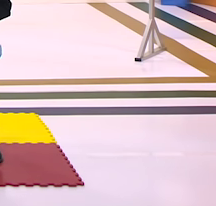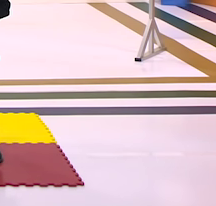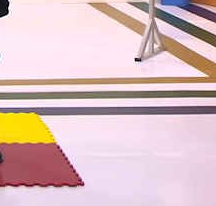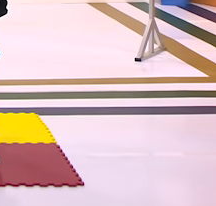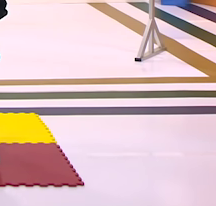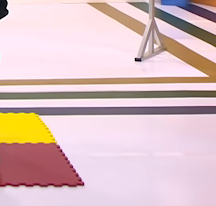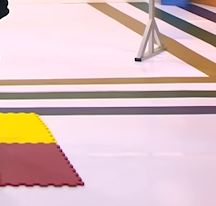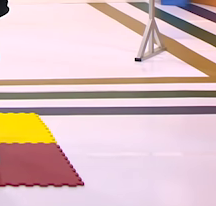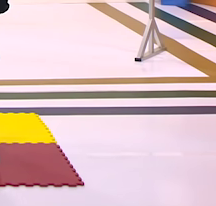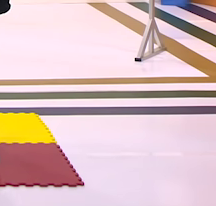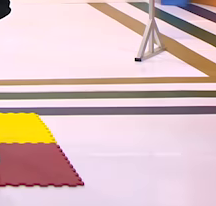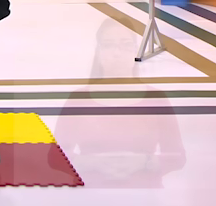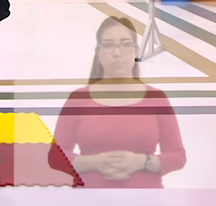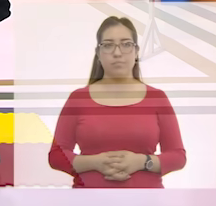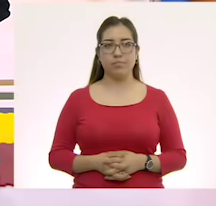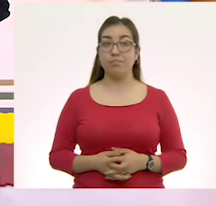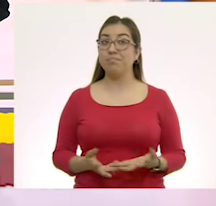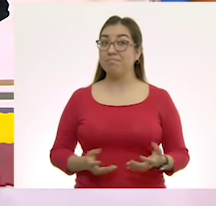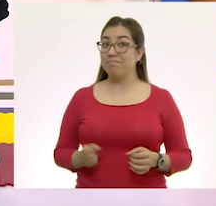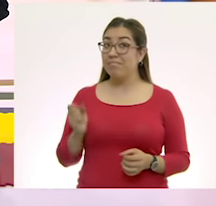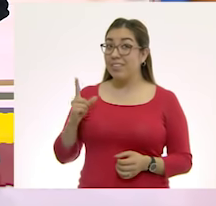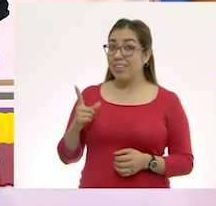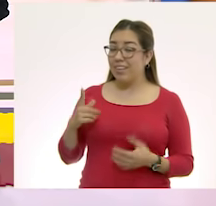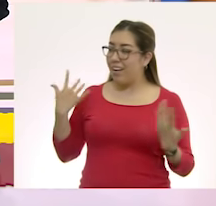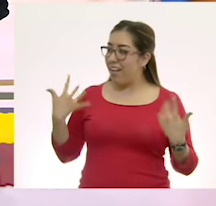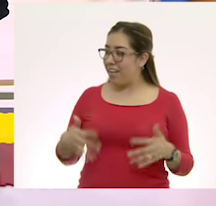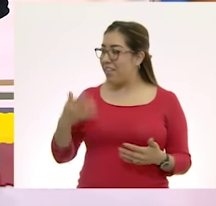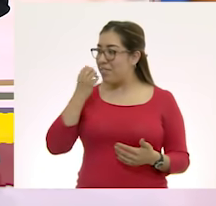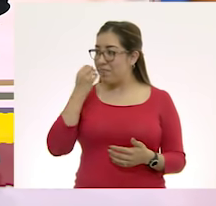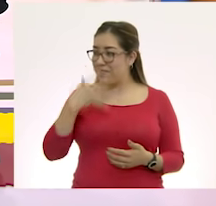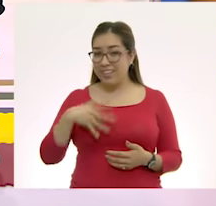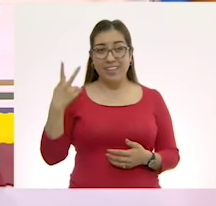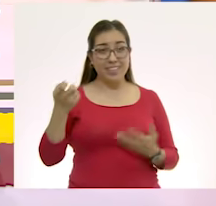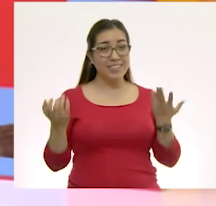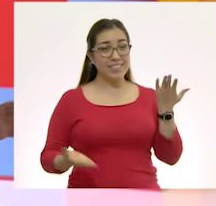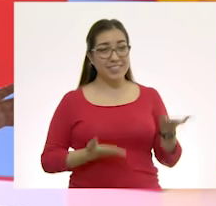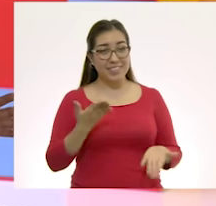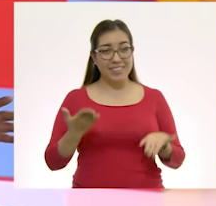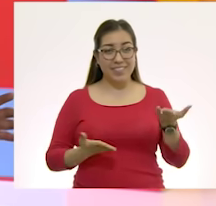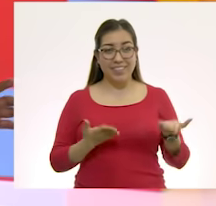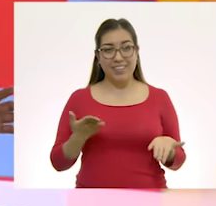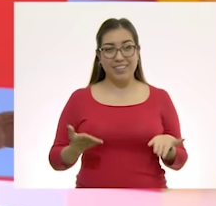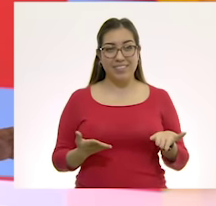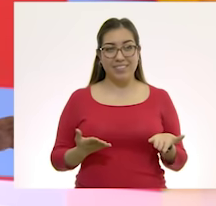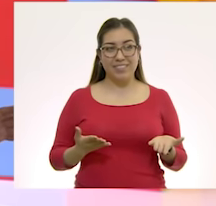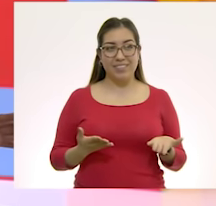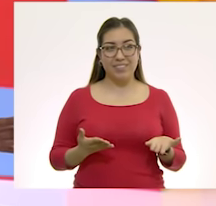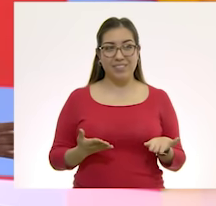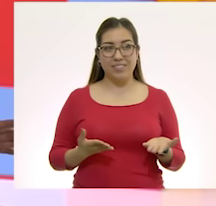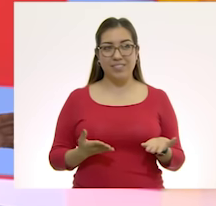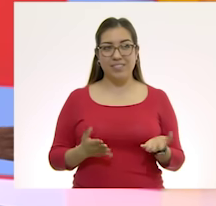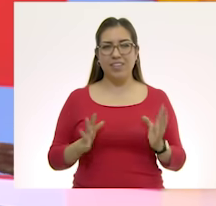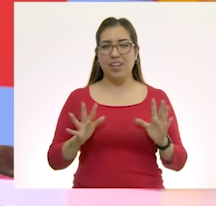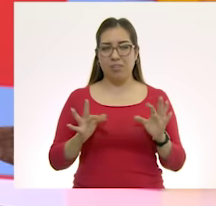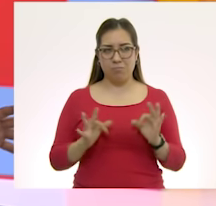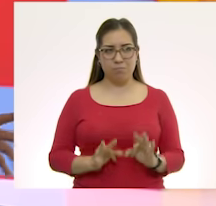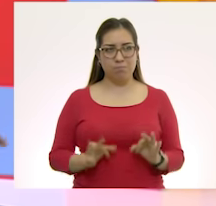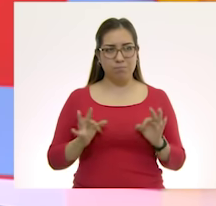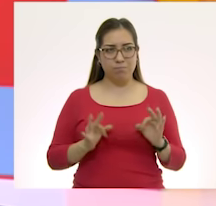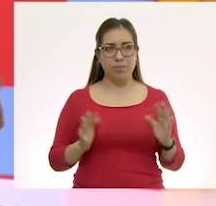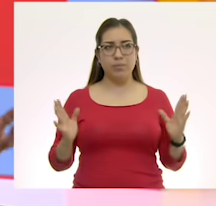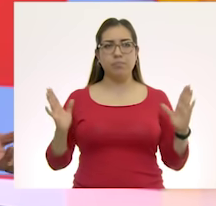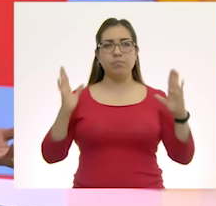1, 2, 3, 4. ¡Ay! ¿Qué tal? ¡Qué padre está el baile! Vamos a detenernos tantito.